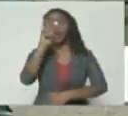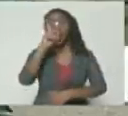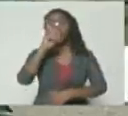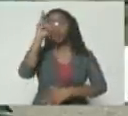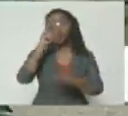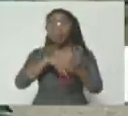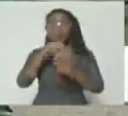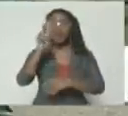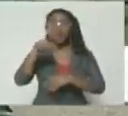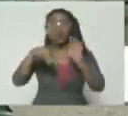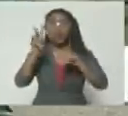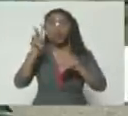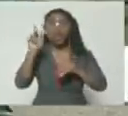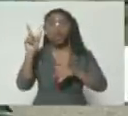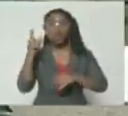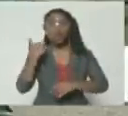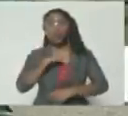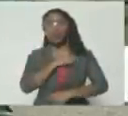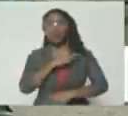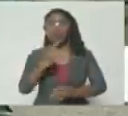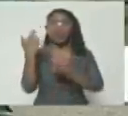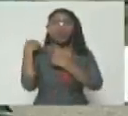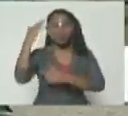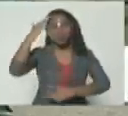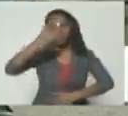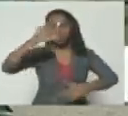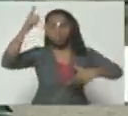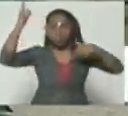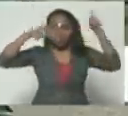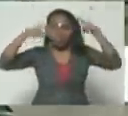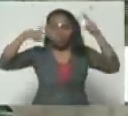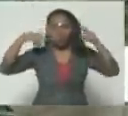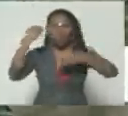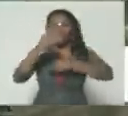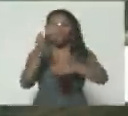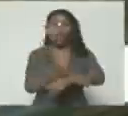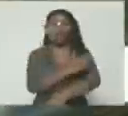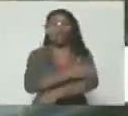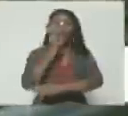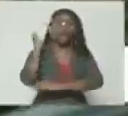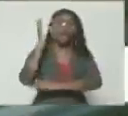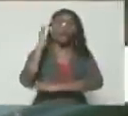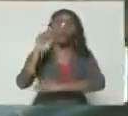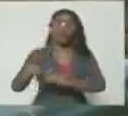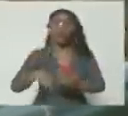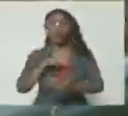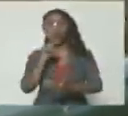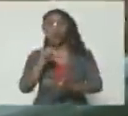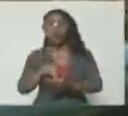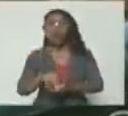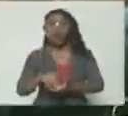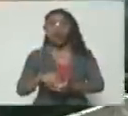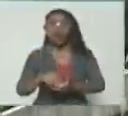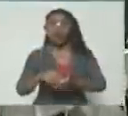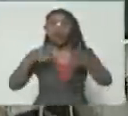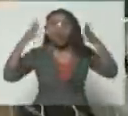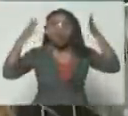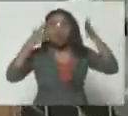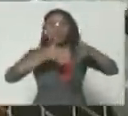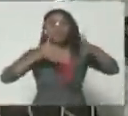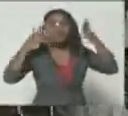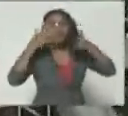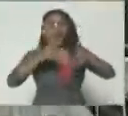2012, nuestro comandante Hugo Chávez, ante la Asamblea Nacional, nos orientaba,